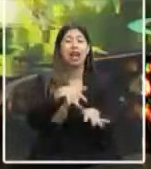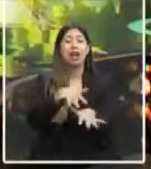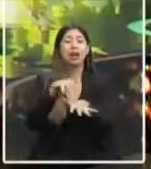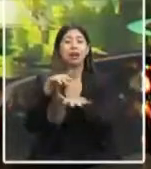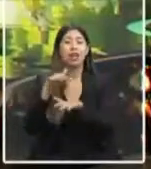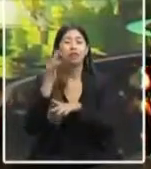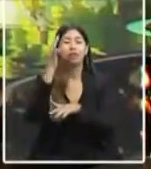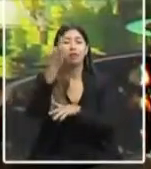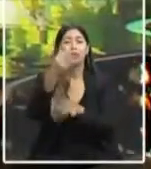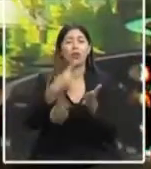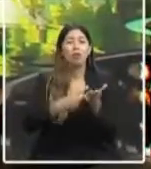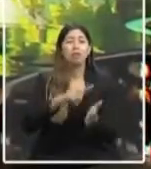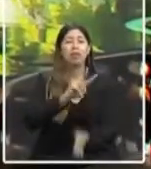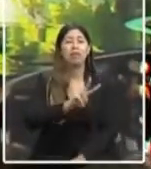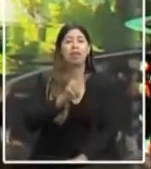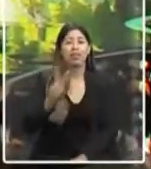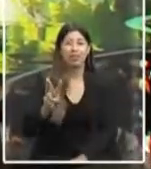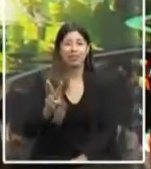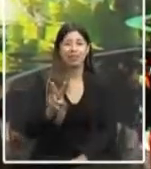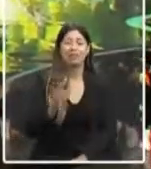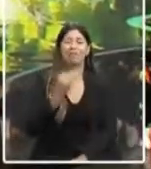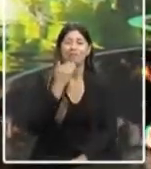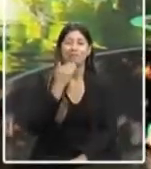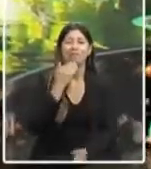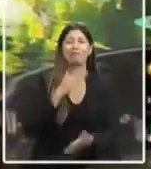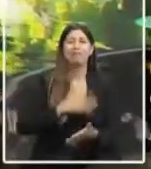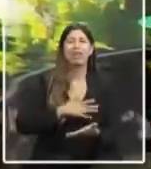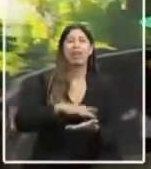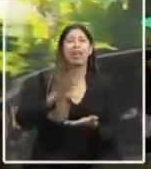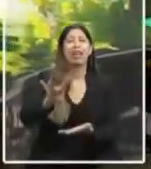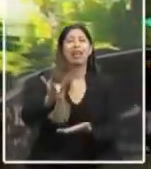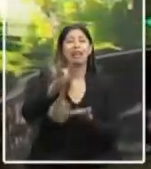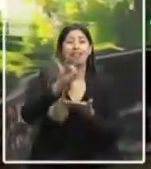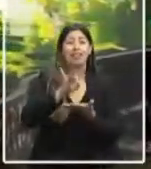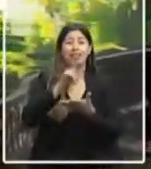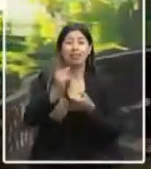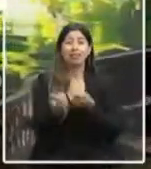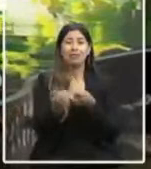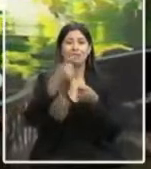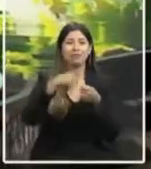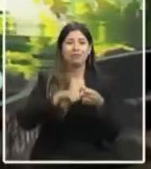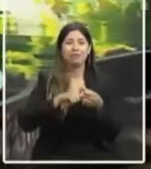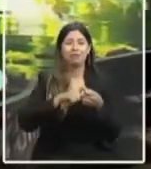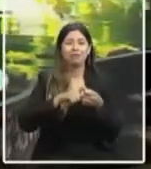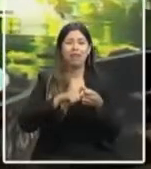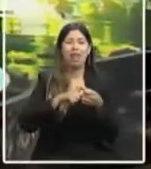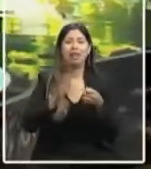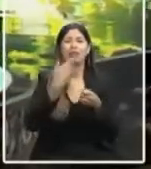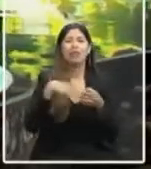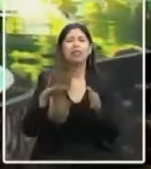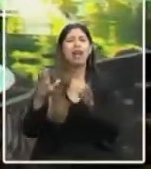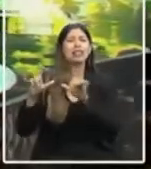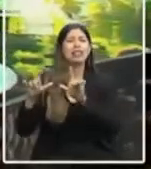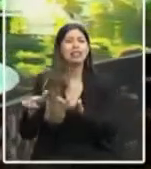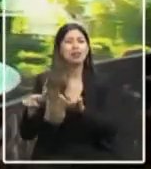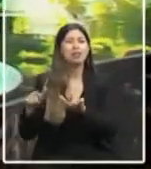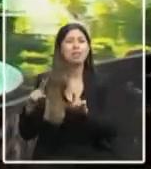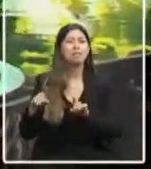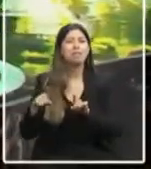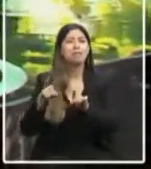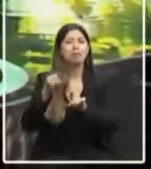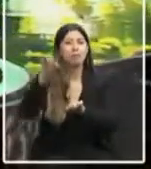CongresoFuturo2022. Asimismo, queremos invitarte a unirte a nuestra sección paralela Congreso Futuro. ¿Sabes cuál es? Tenemos un